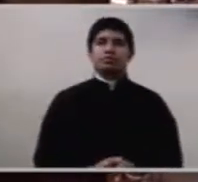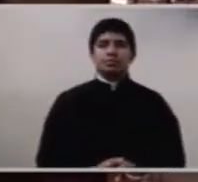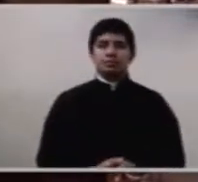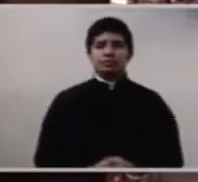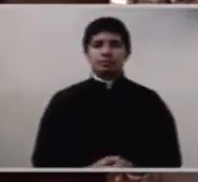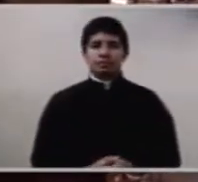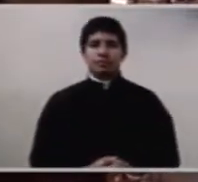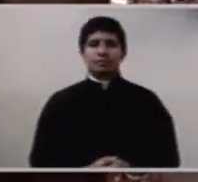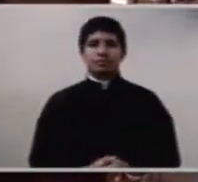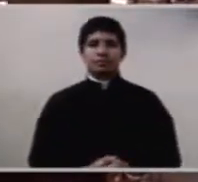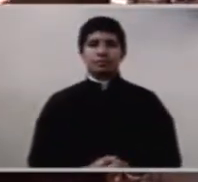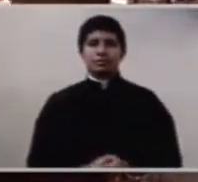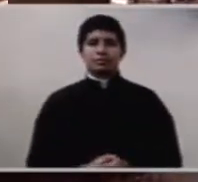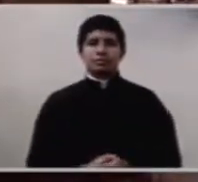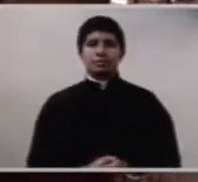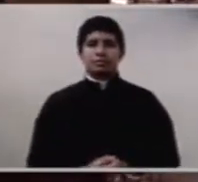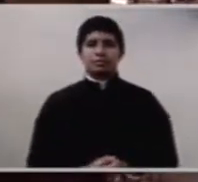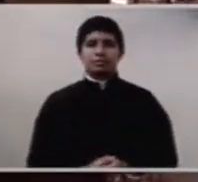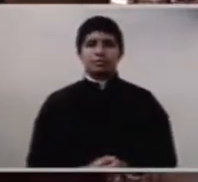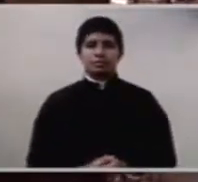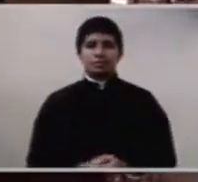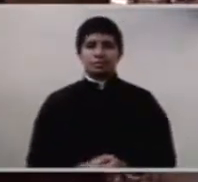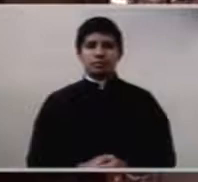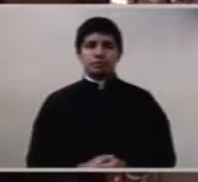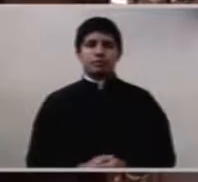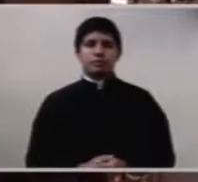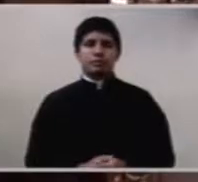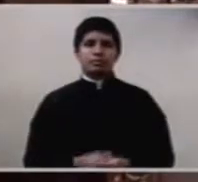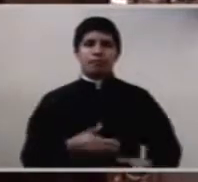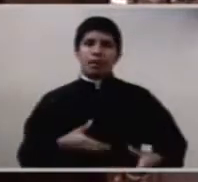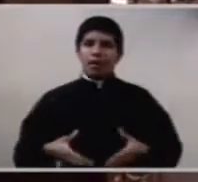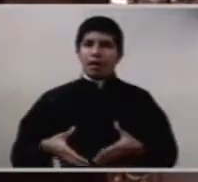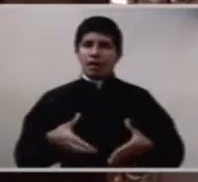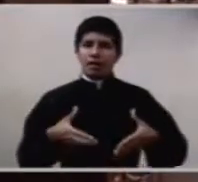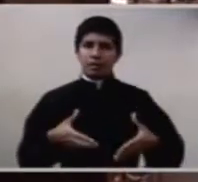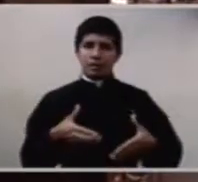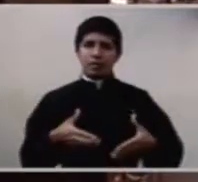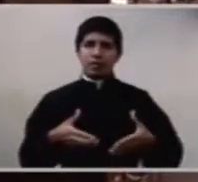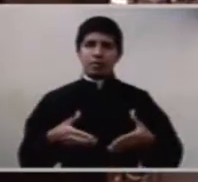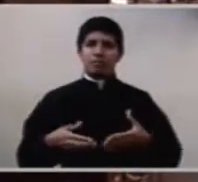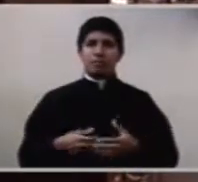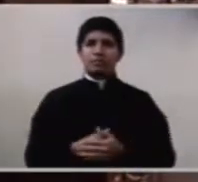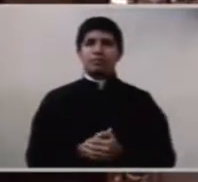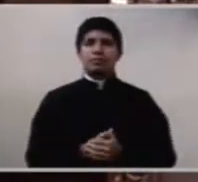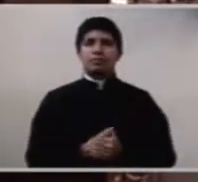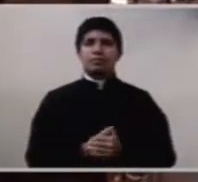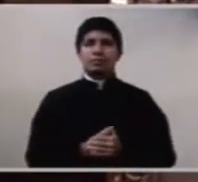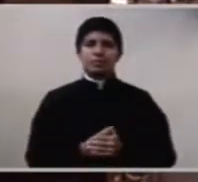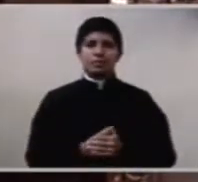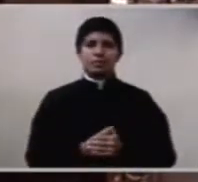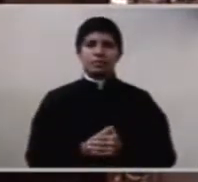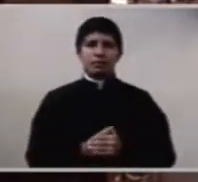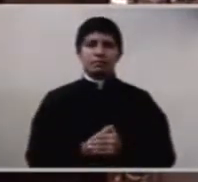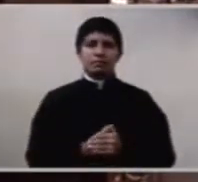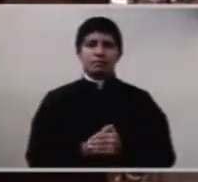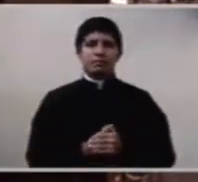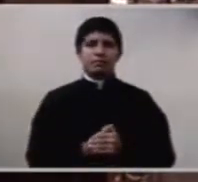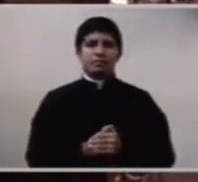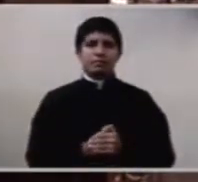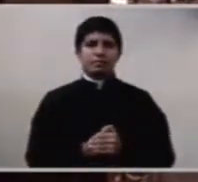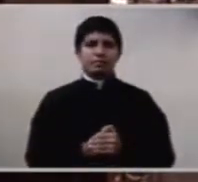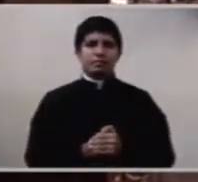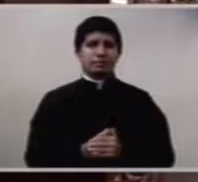razones. Y creo que hay otro dicho por ahí, que el camino del infierno está lleno, está